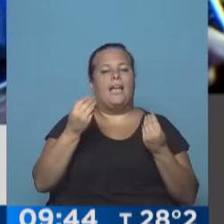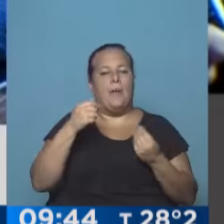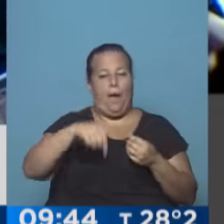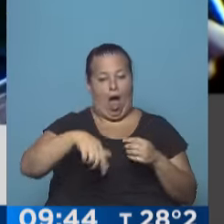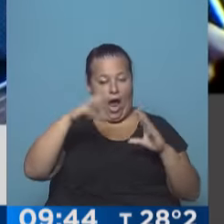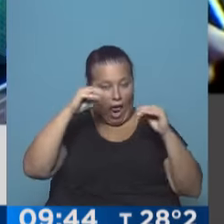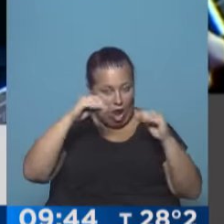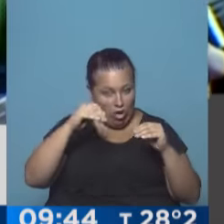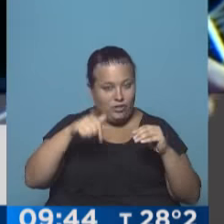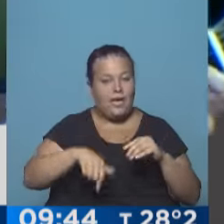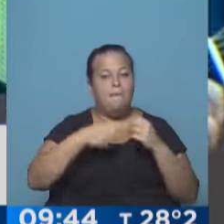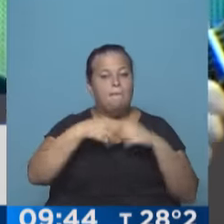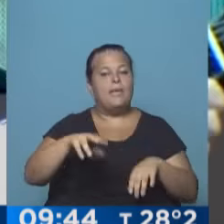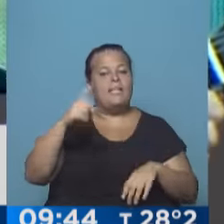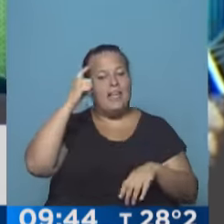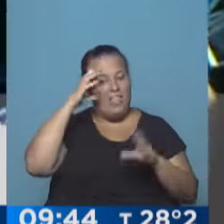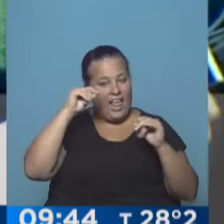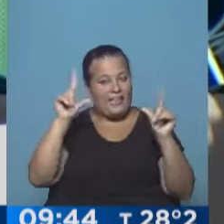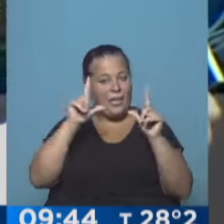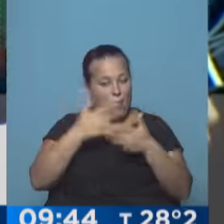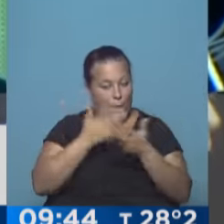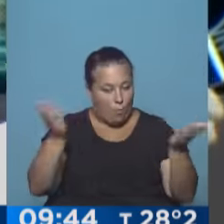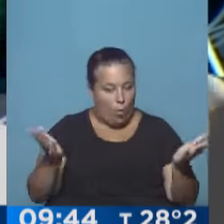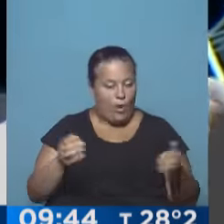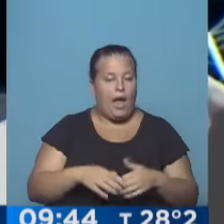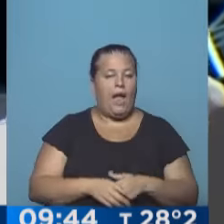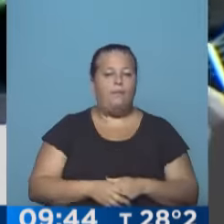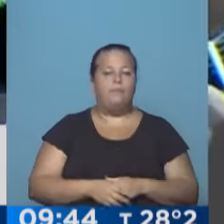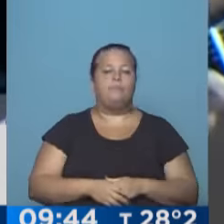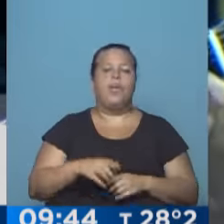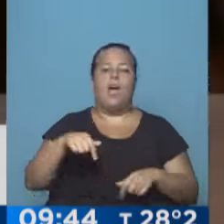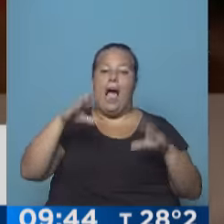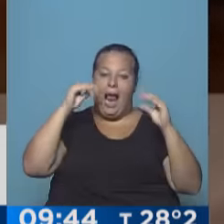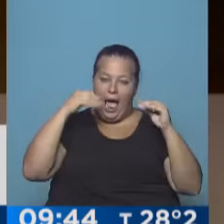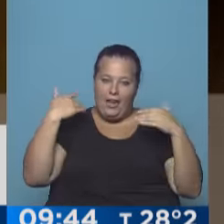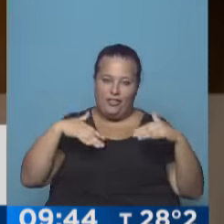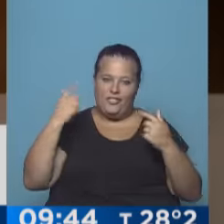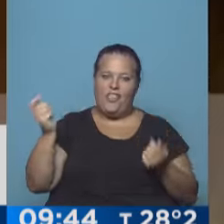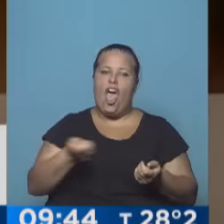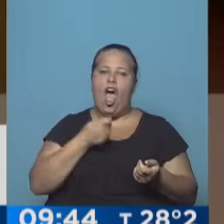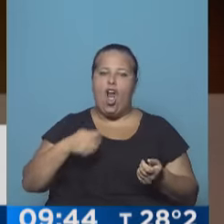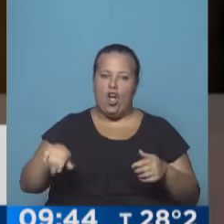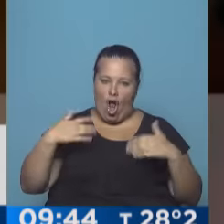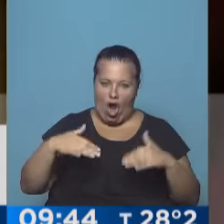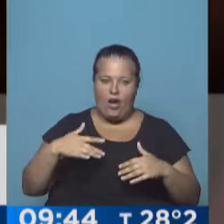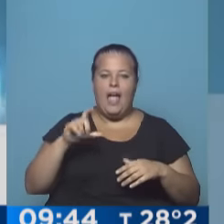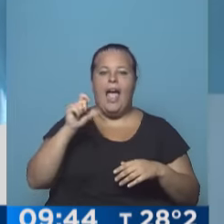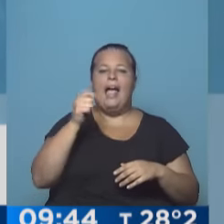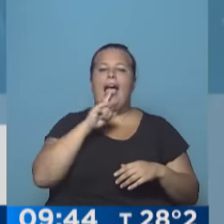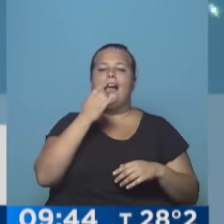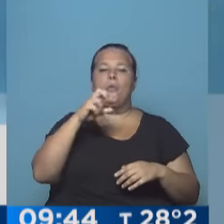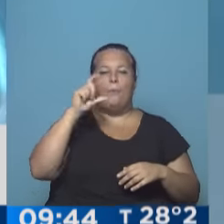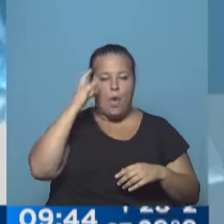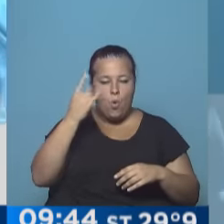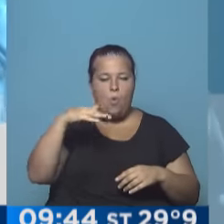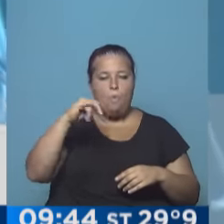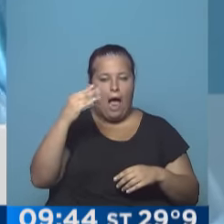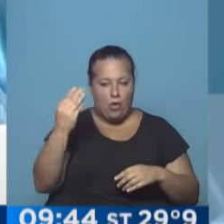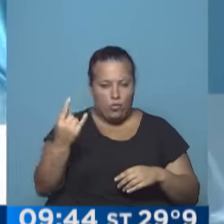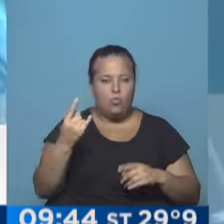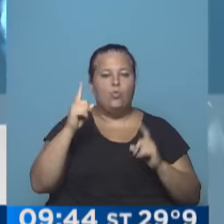esta noche a partir de las 22 en la pantalla de televisión pública, una noche bien rockera vas a tener con Catu Pecu Macho y